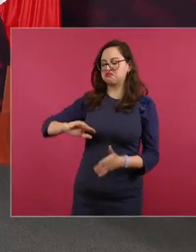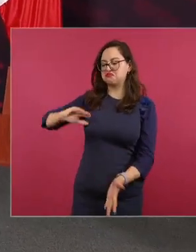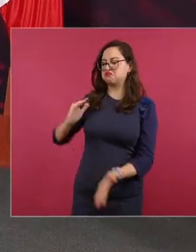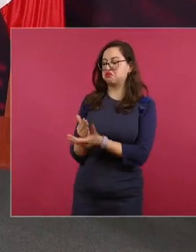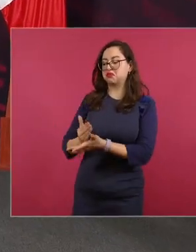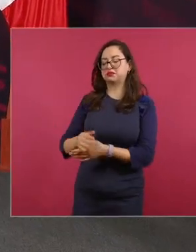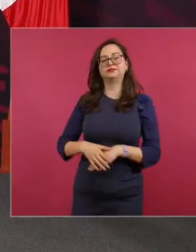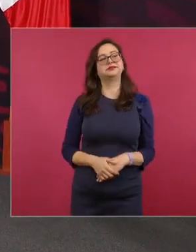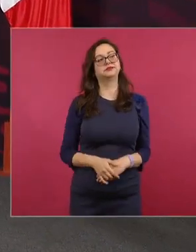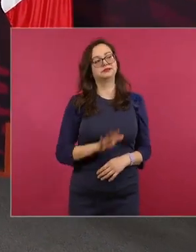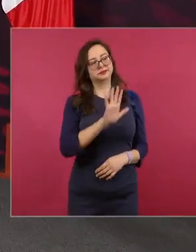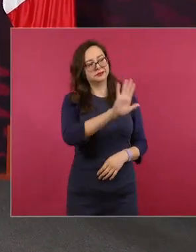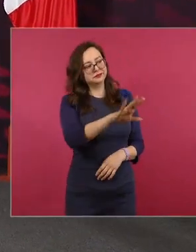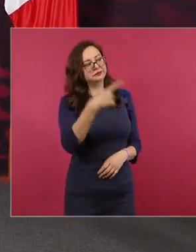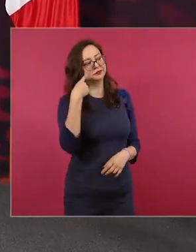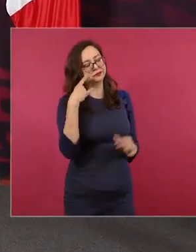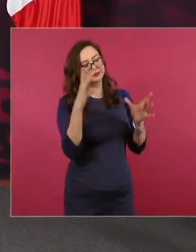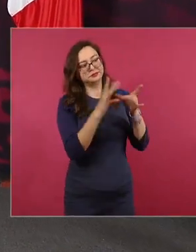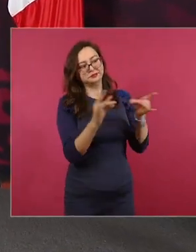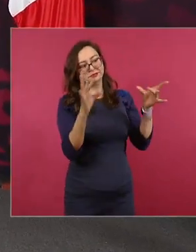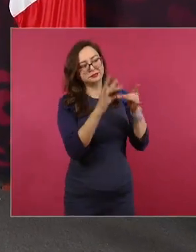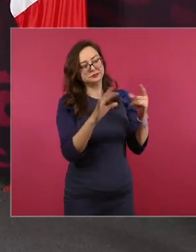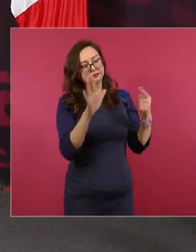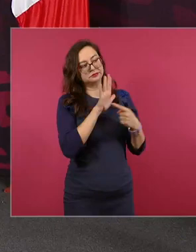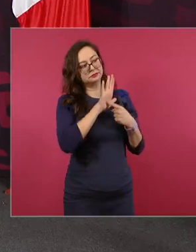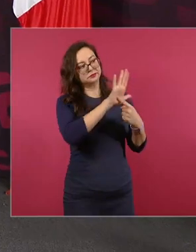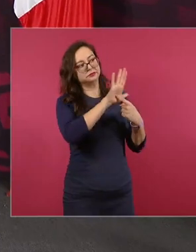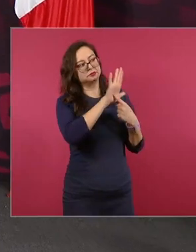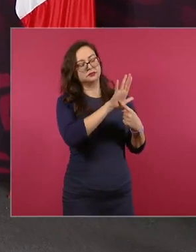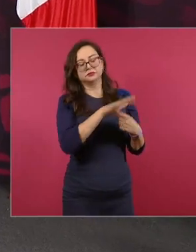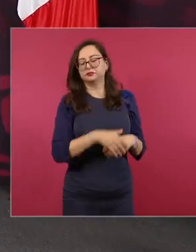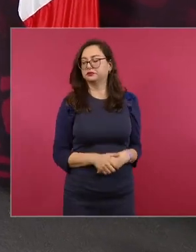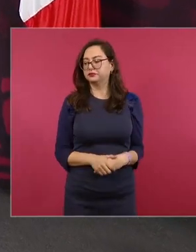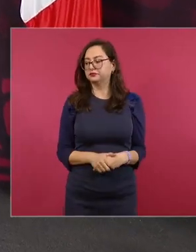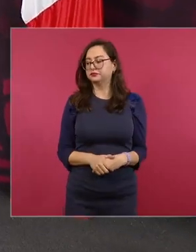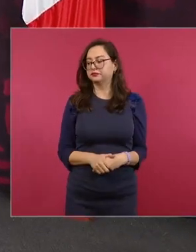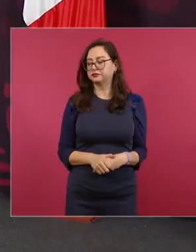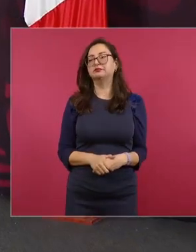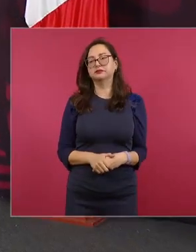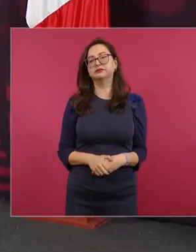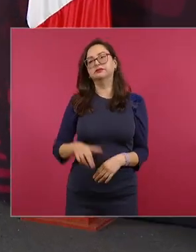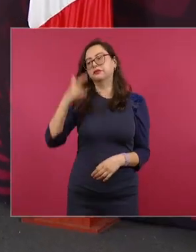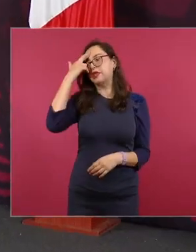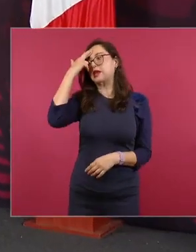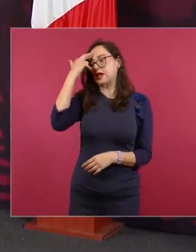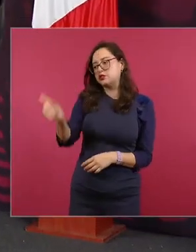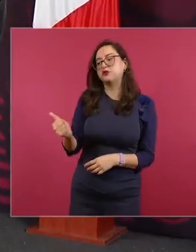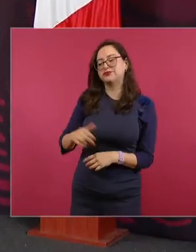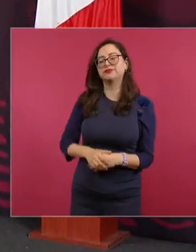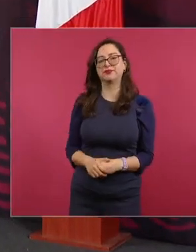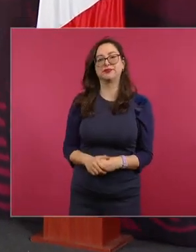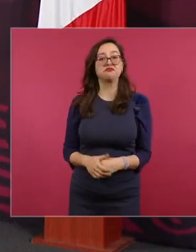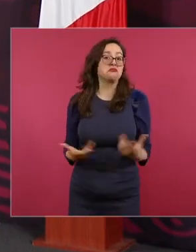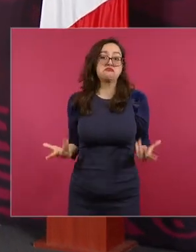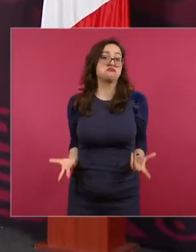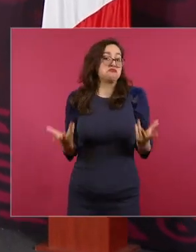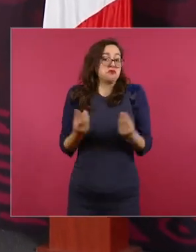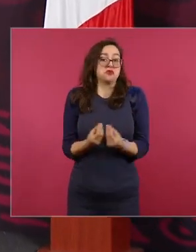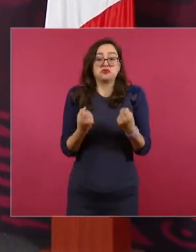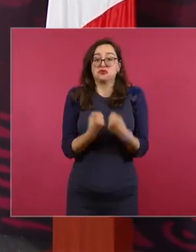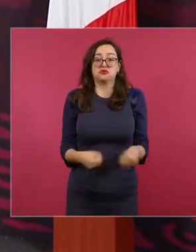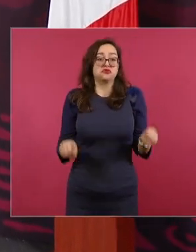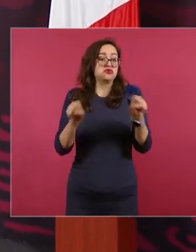era importante la integración de México y de Estados Unidos en lo económico, y nos convenía para crear